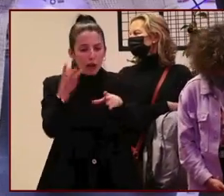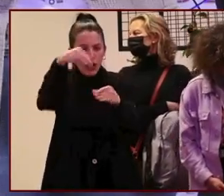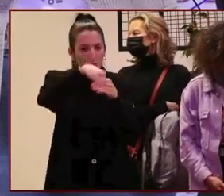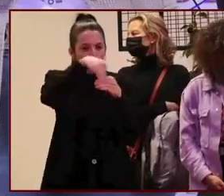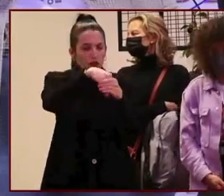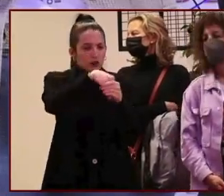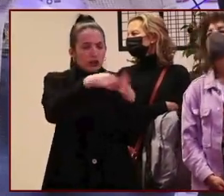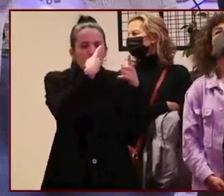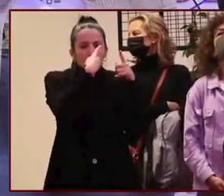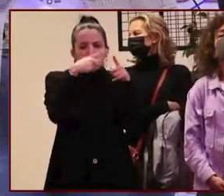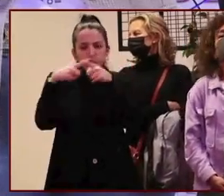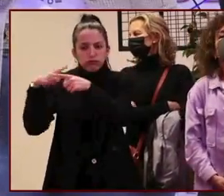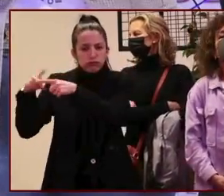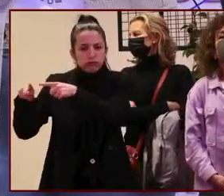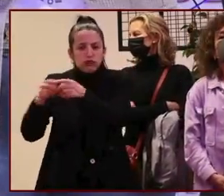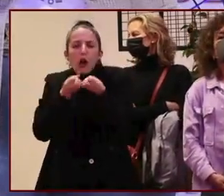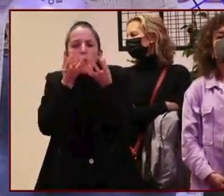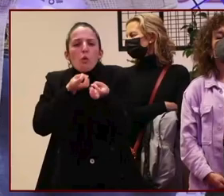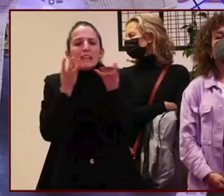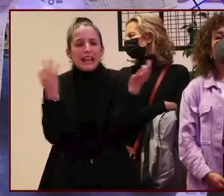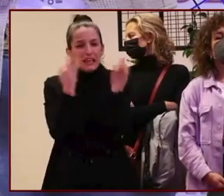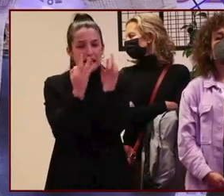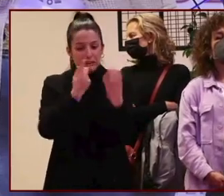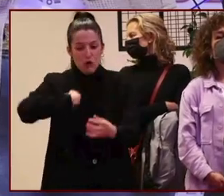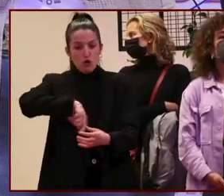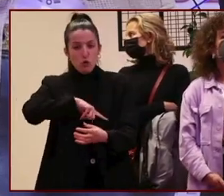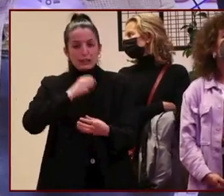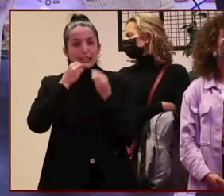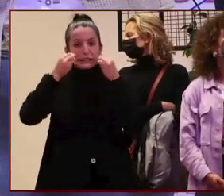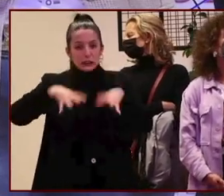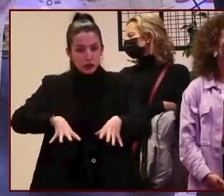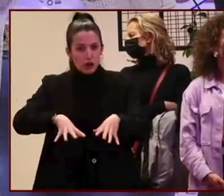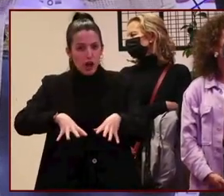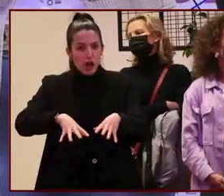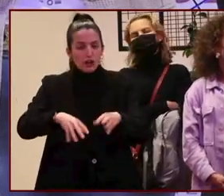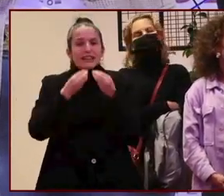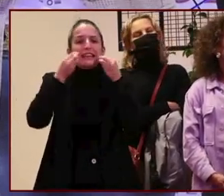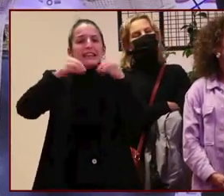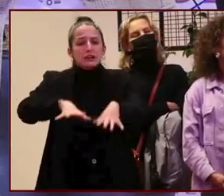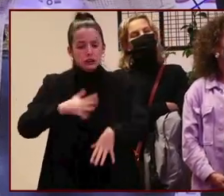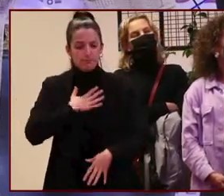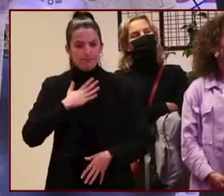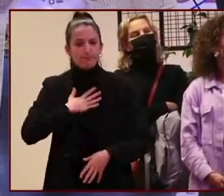que contar esa historia hay historias las mujeres